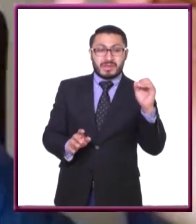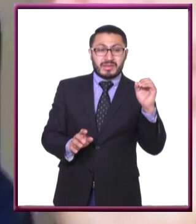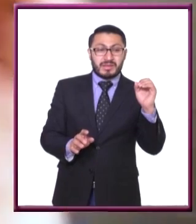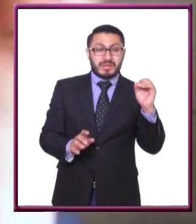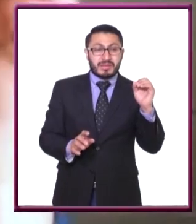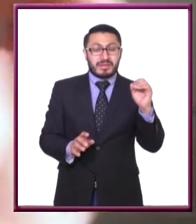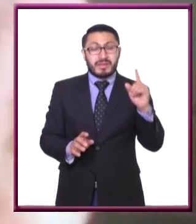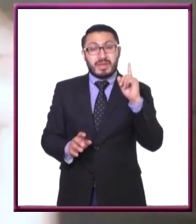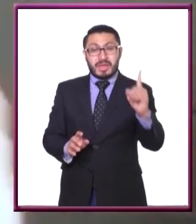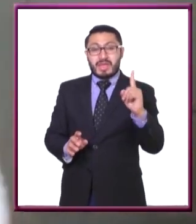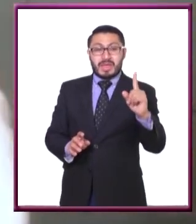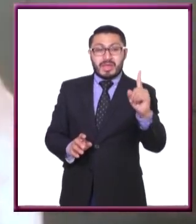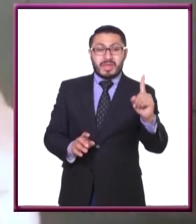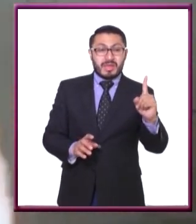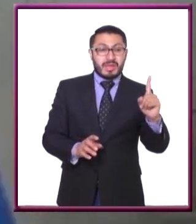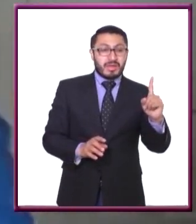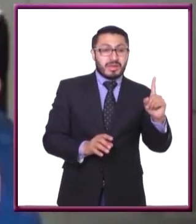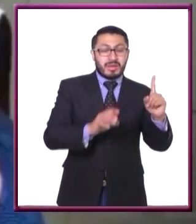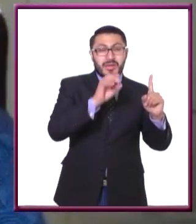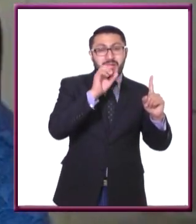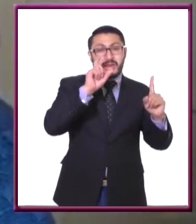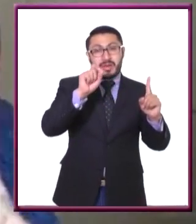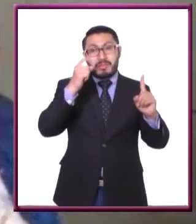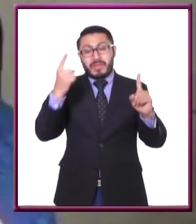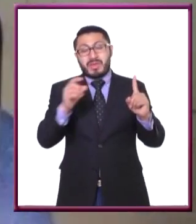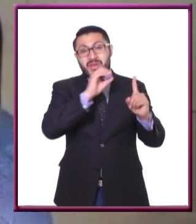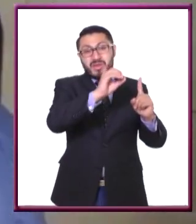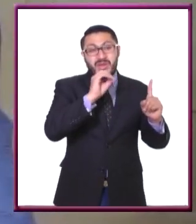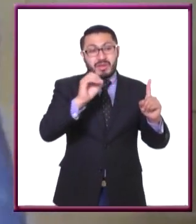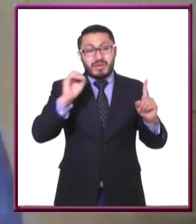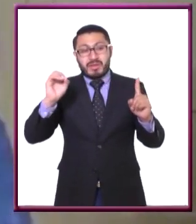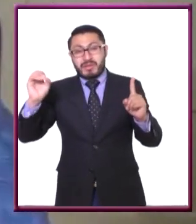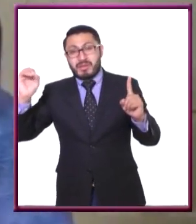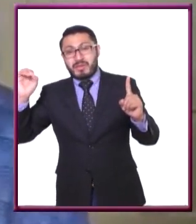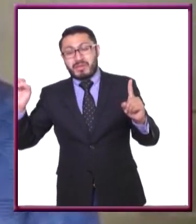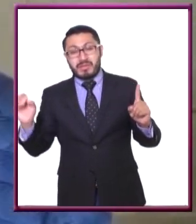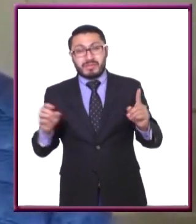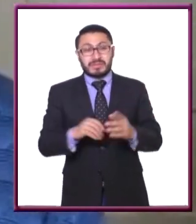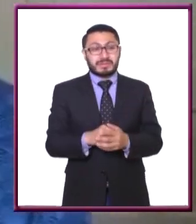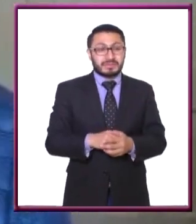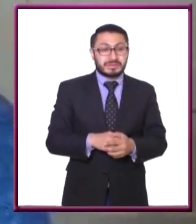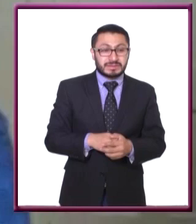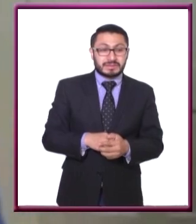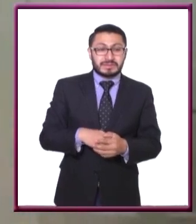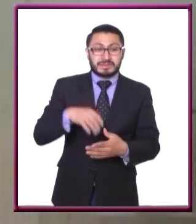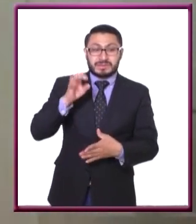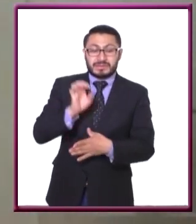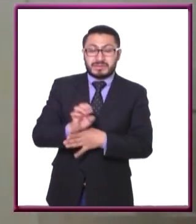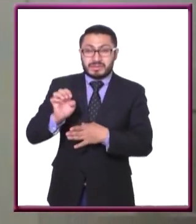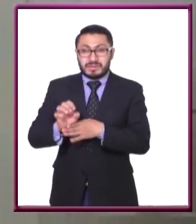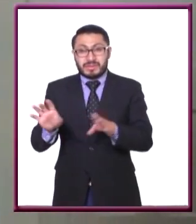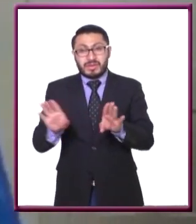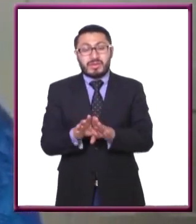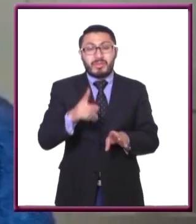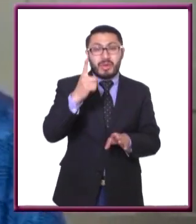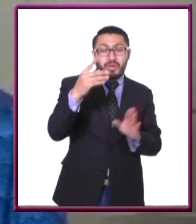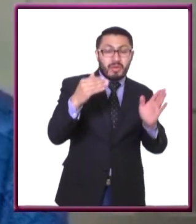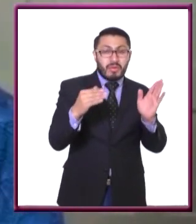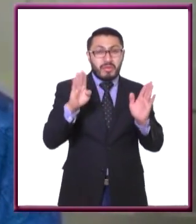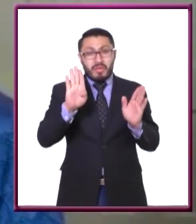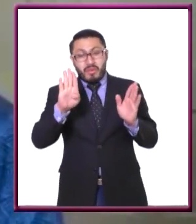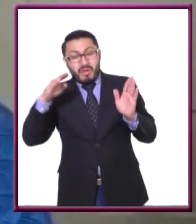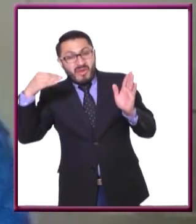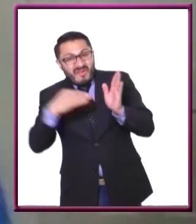y el 1, si quieres, y unos 21 0 atrás. Y entonces era en inglés como 1